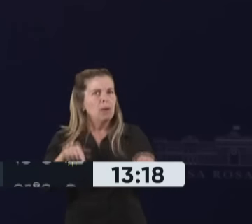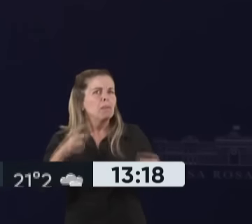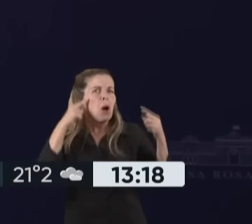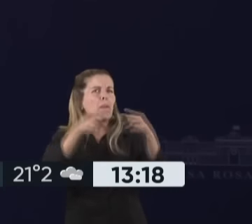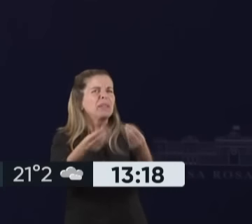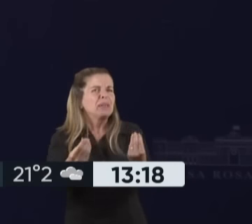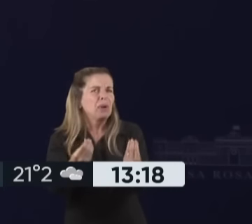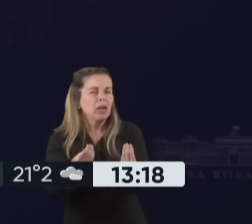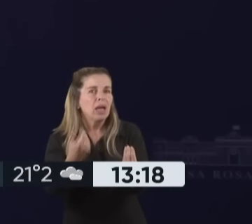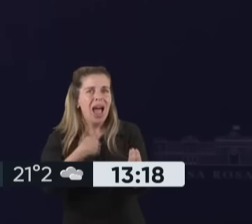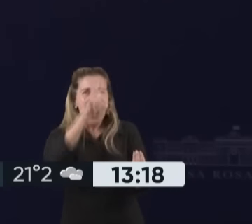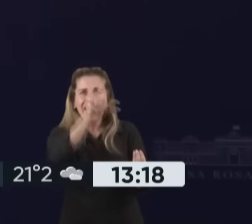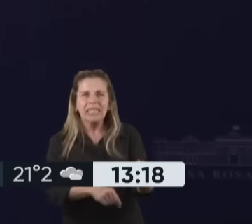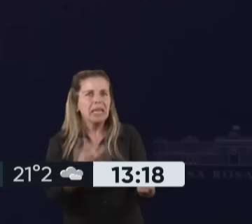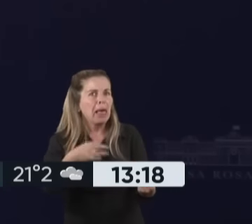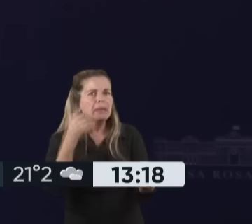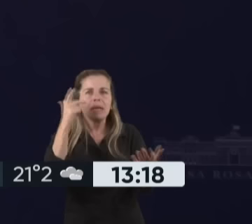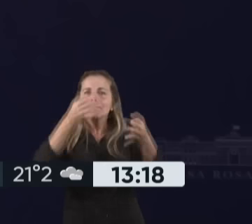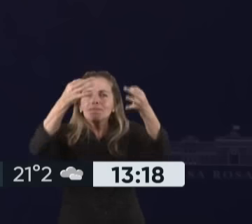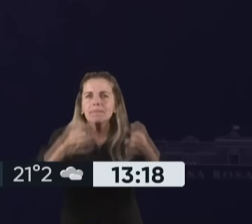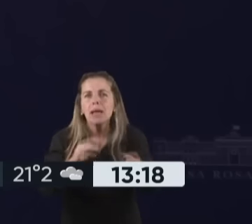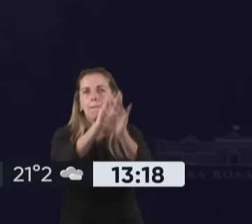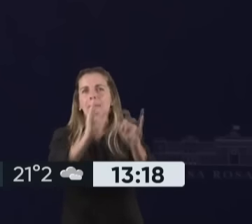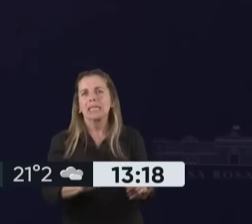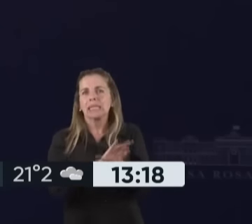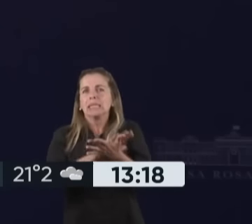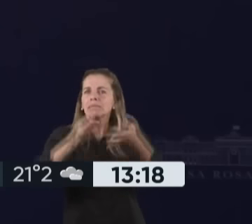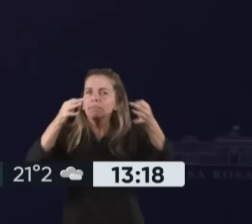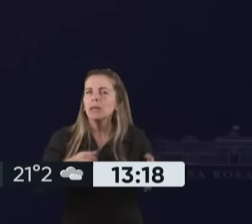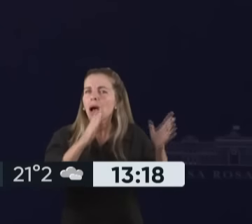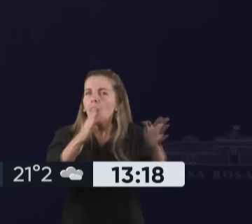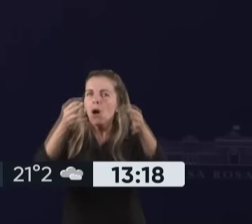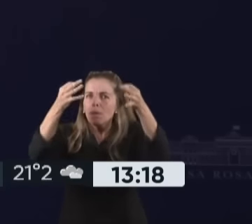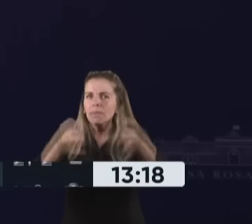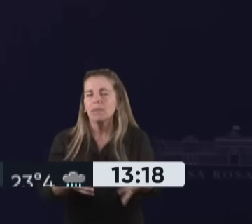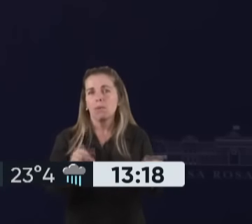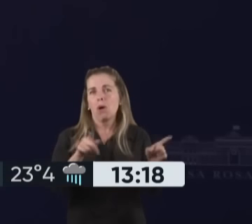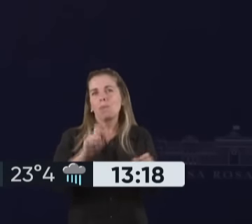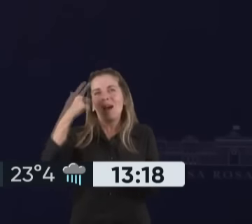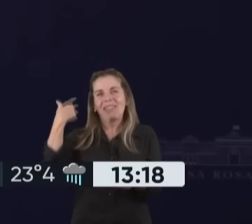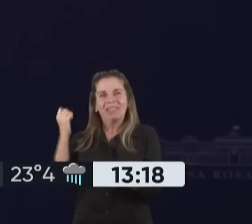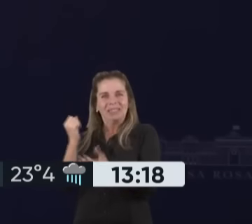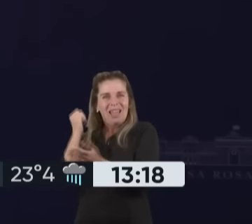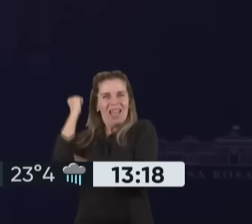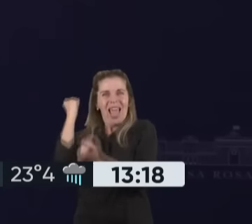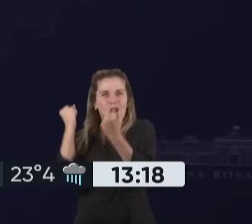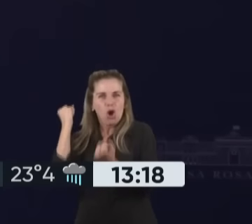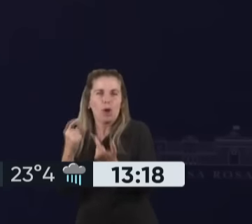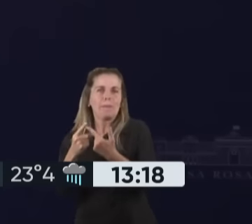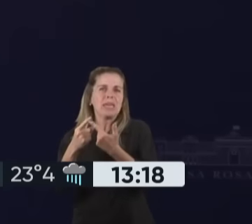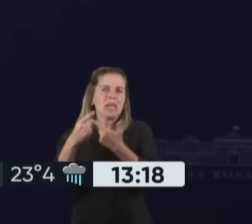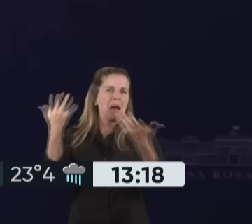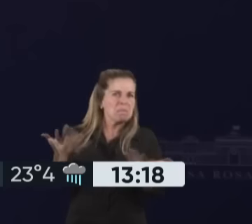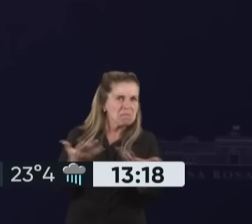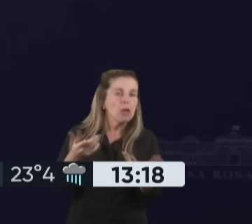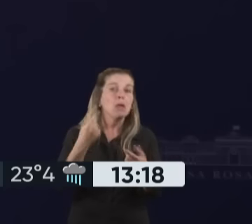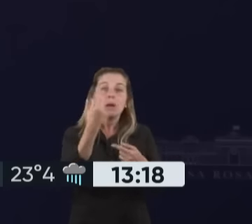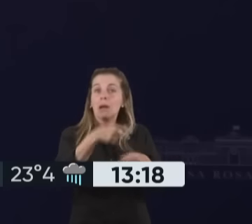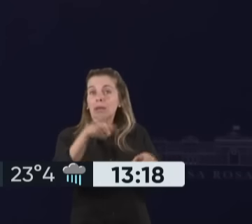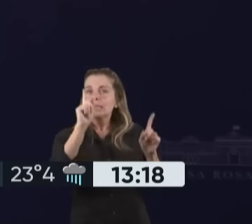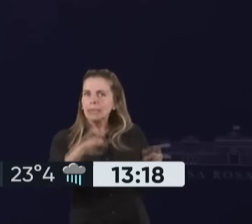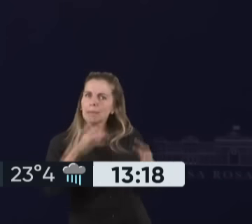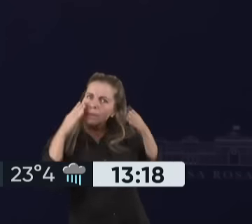la República Argentina. Así como trabajamos para poner orden en la economía y en las cuentas públicas, también trabajamos para